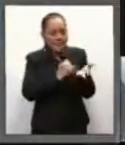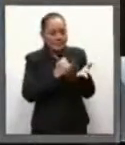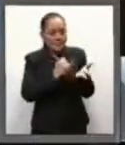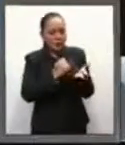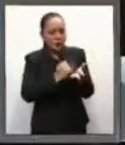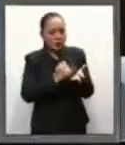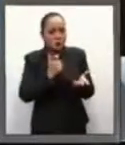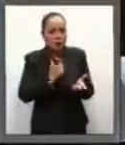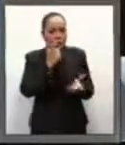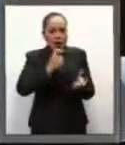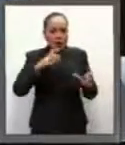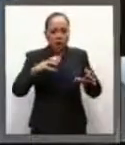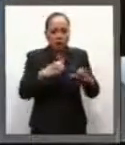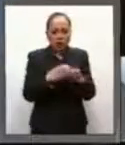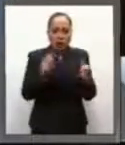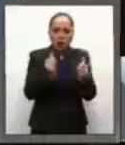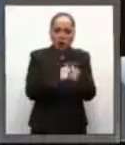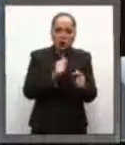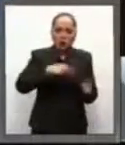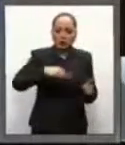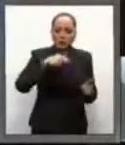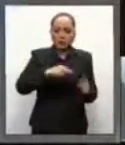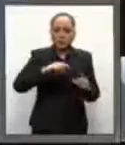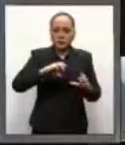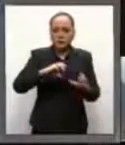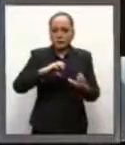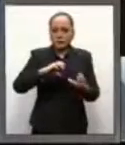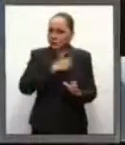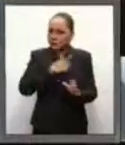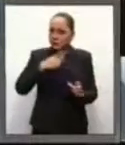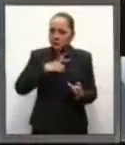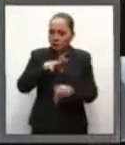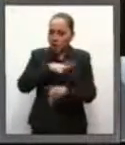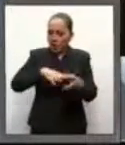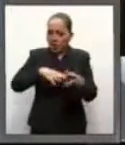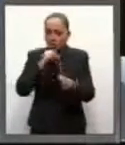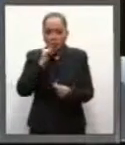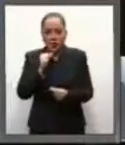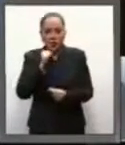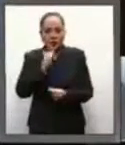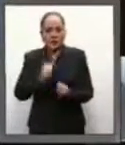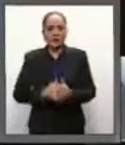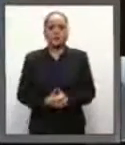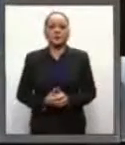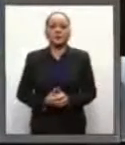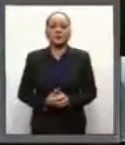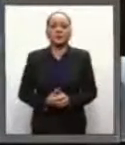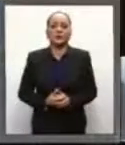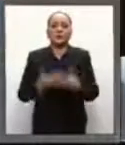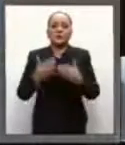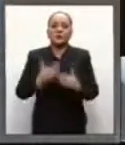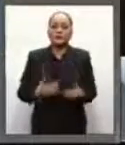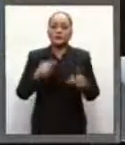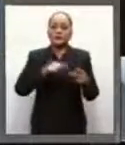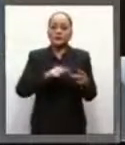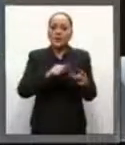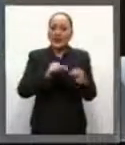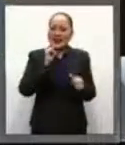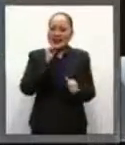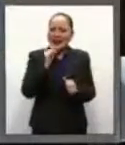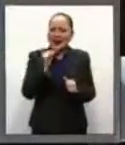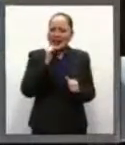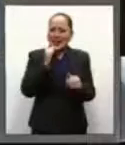impuestos correspondiente y sin que estén las devoluciones indebidas. Cero pago